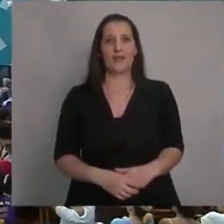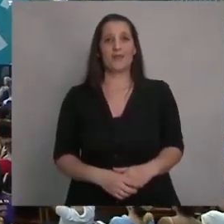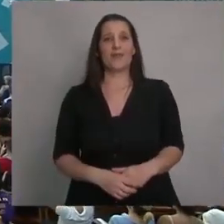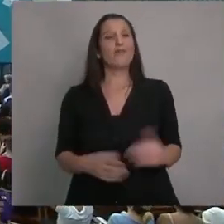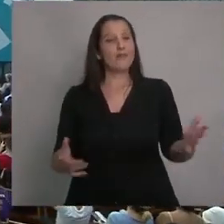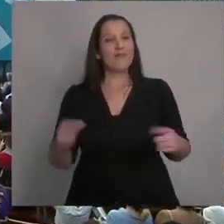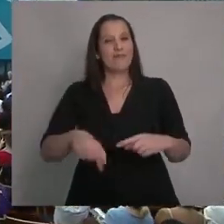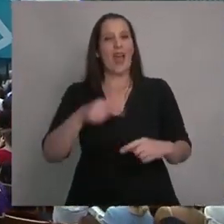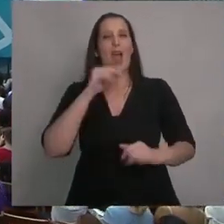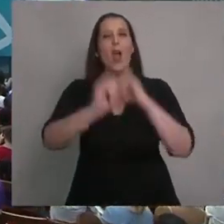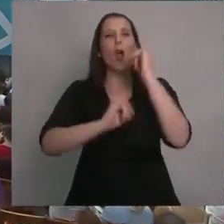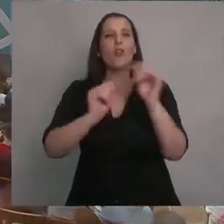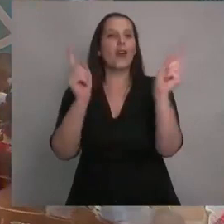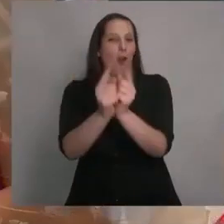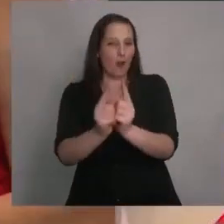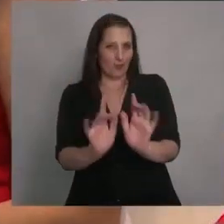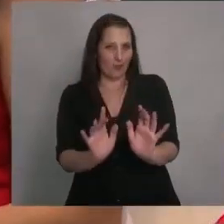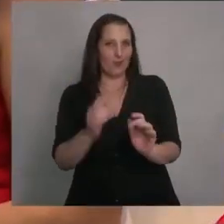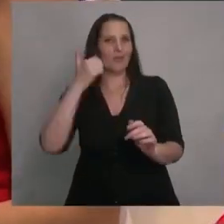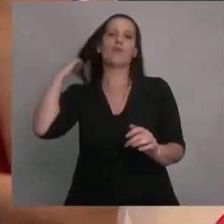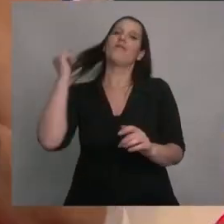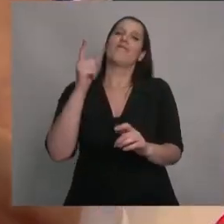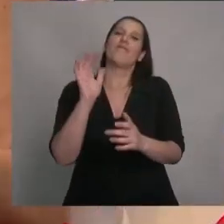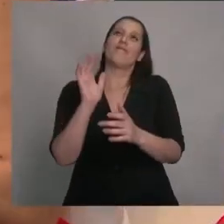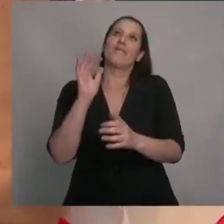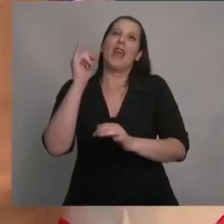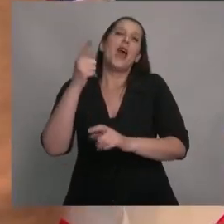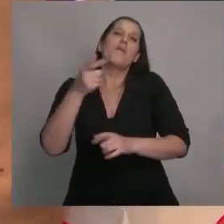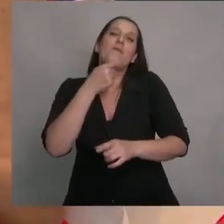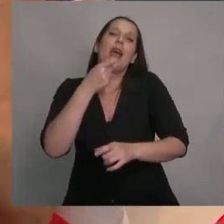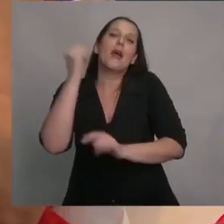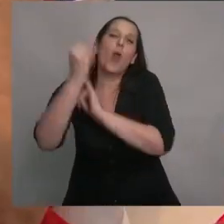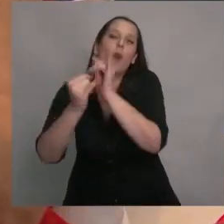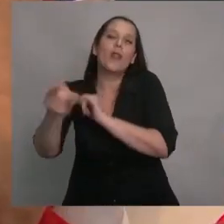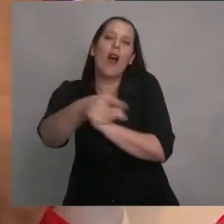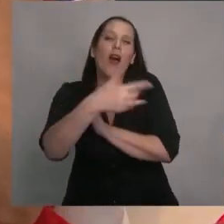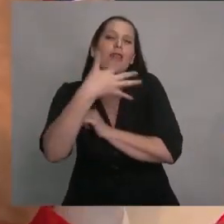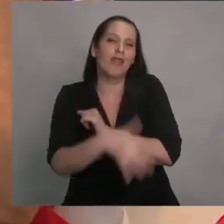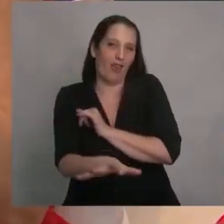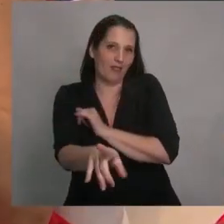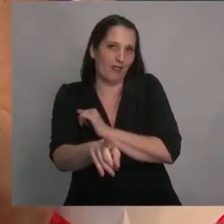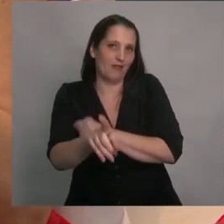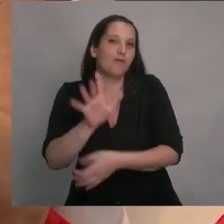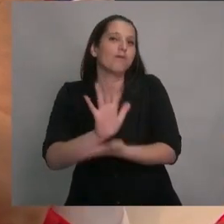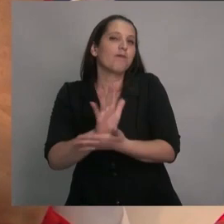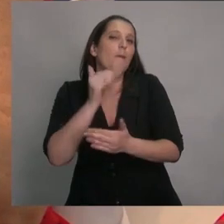aquí quiero contarles un pequeño episodio, porque con un cuento es más claro de lo que quiero decir,